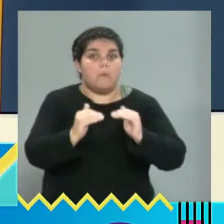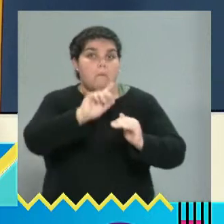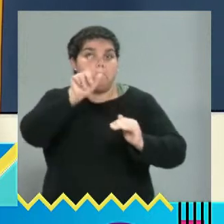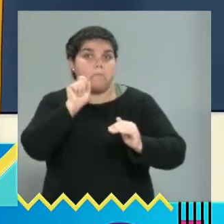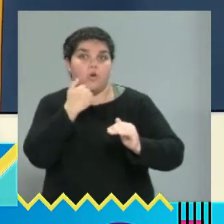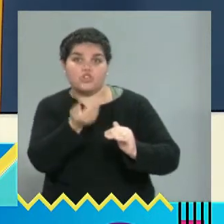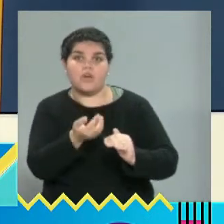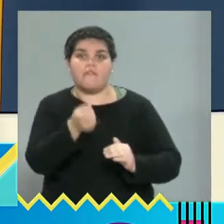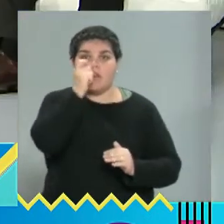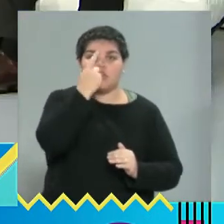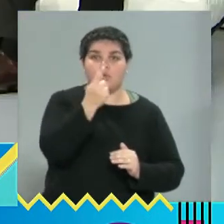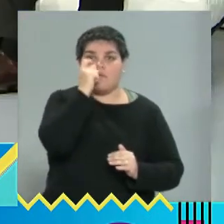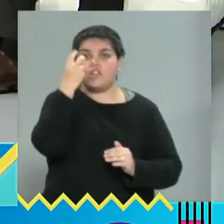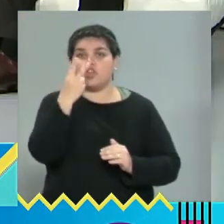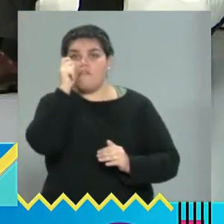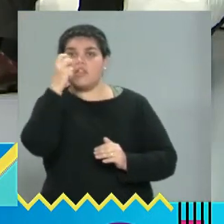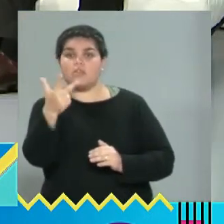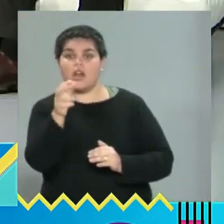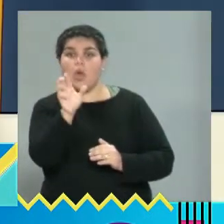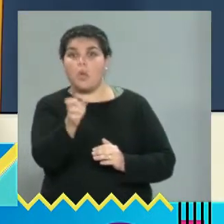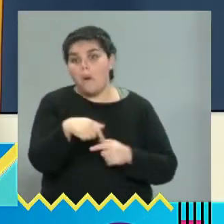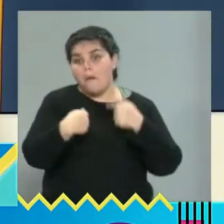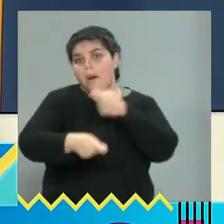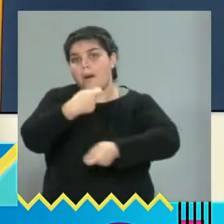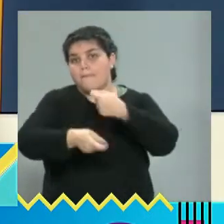21, 22, 23, y dónde van a quedar las tasas de interés, si en